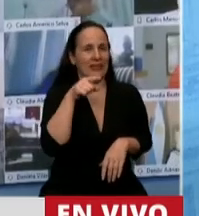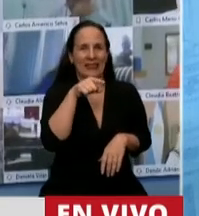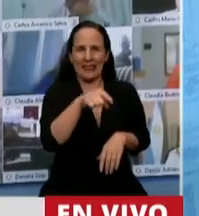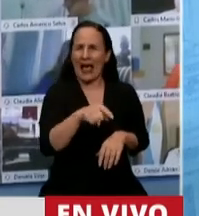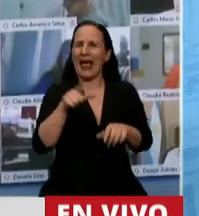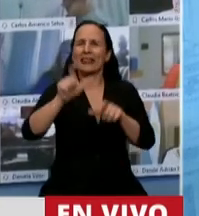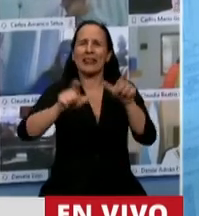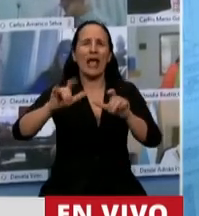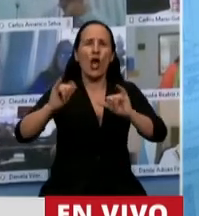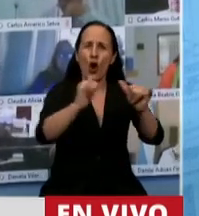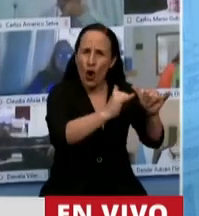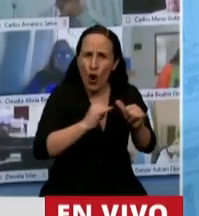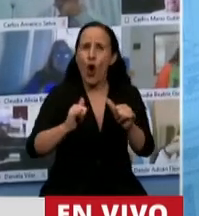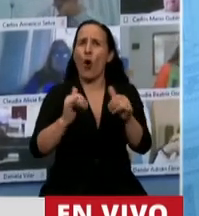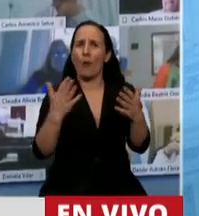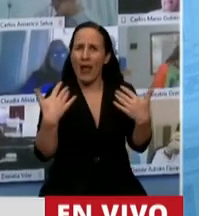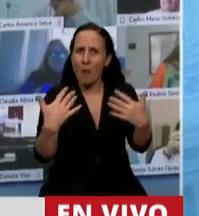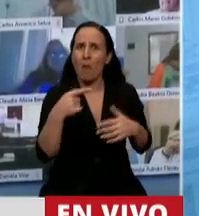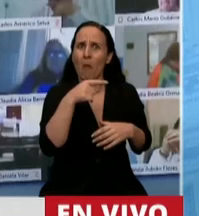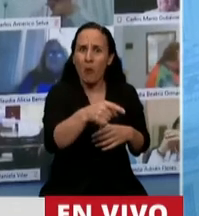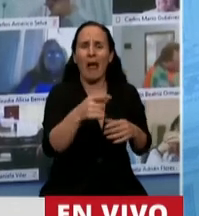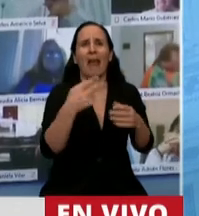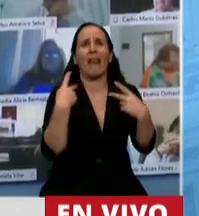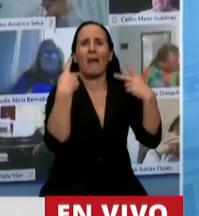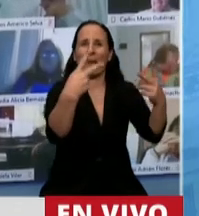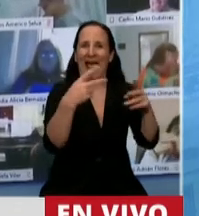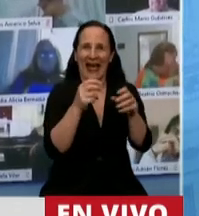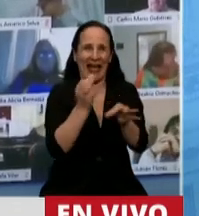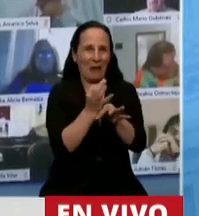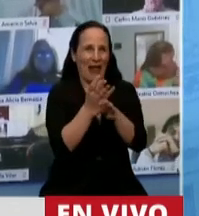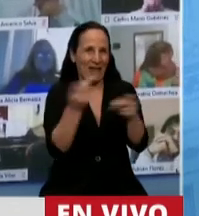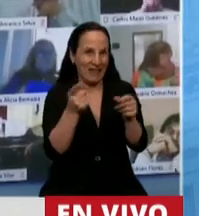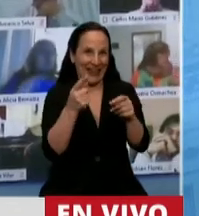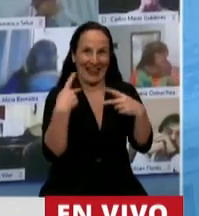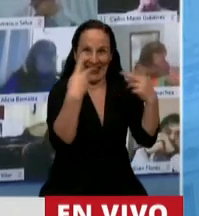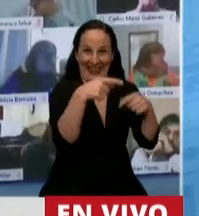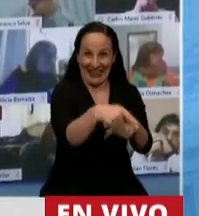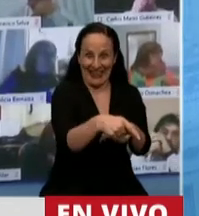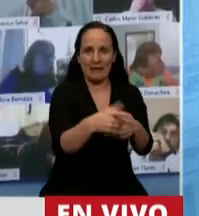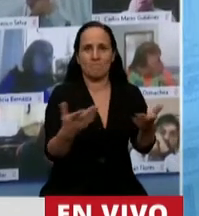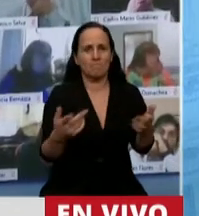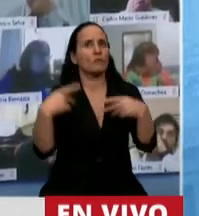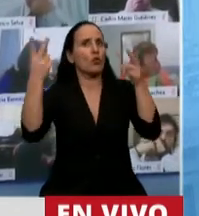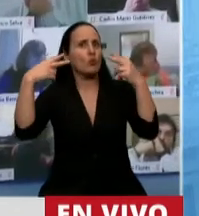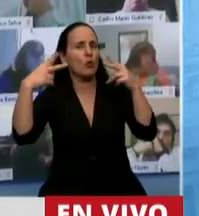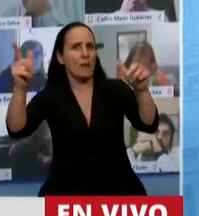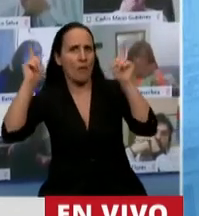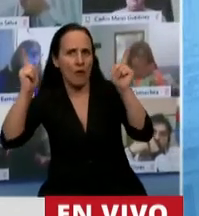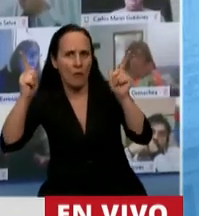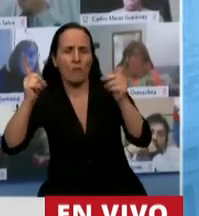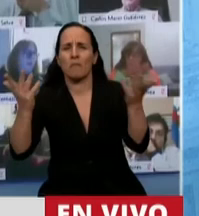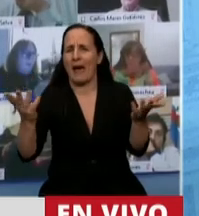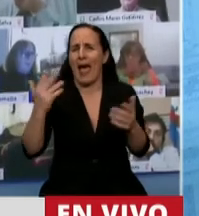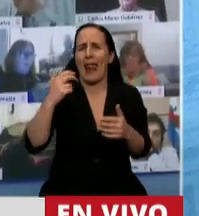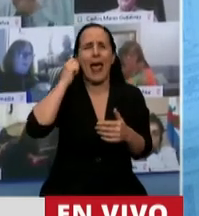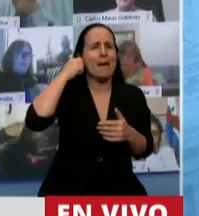nuestros jóvenes que le permite realizar el tan anhelado viaje de egresado. El turismo recreativo para nuestros abuelos